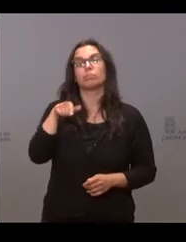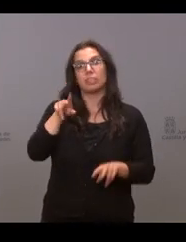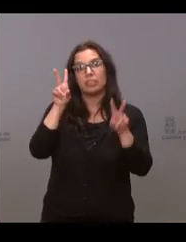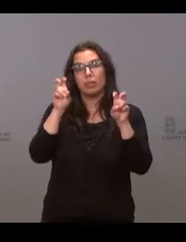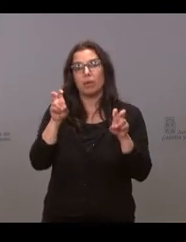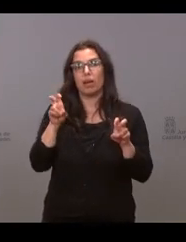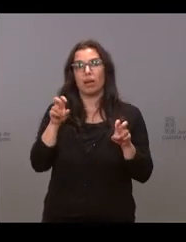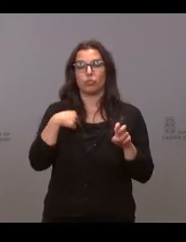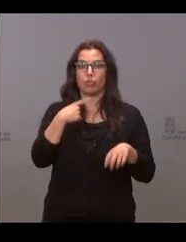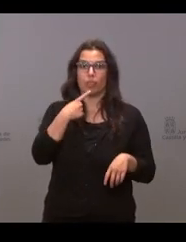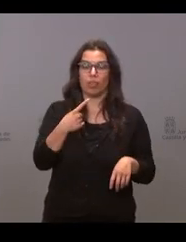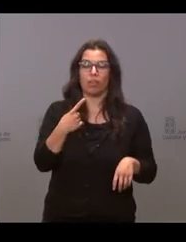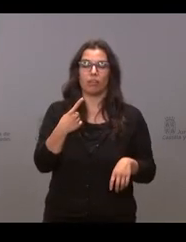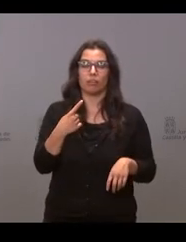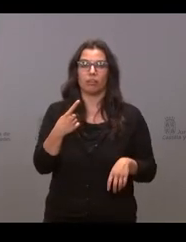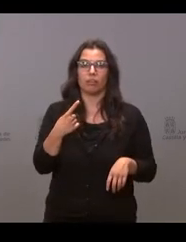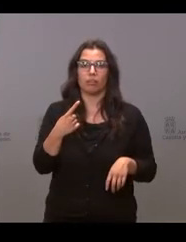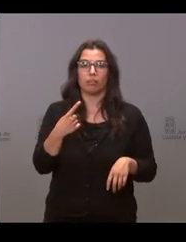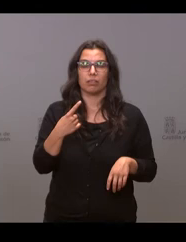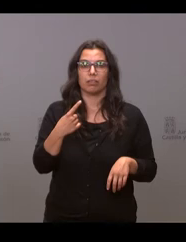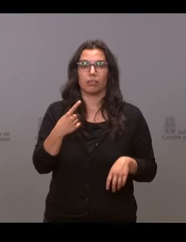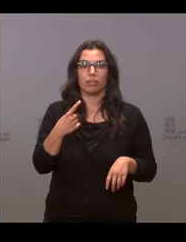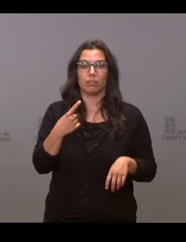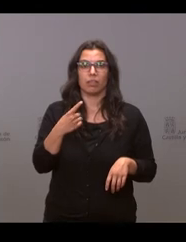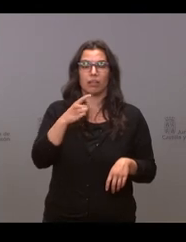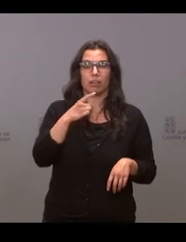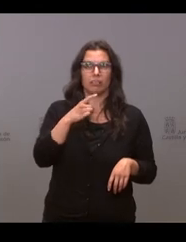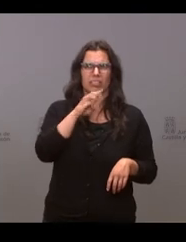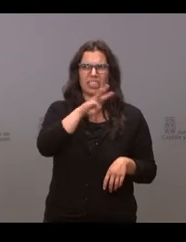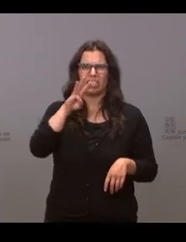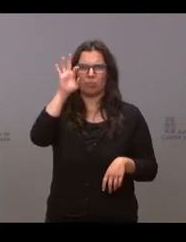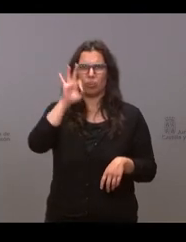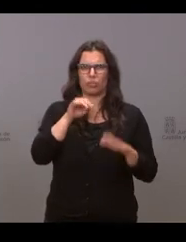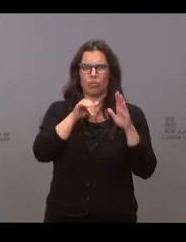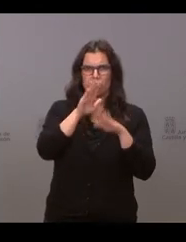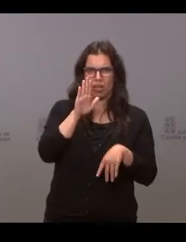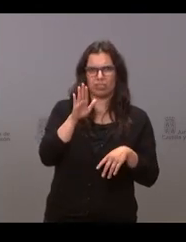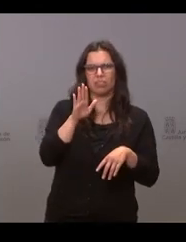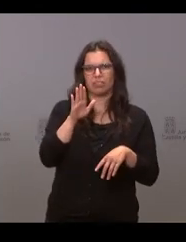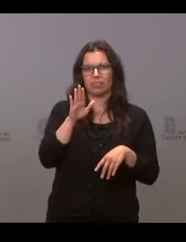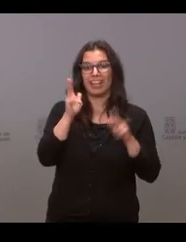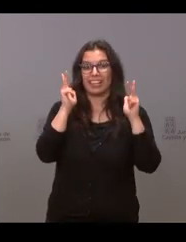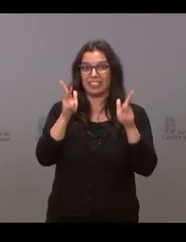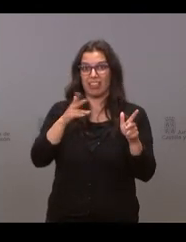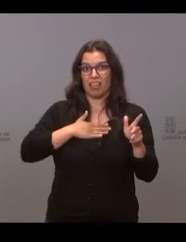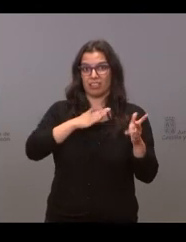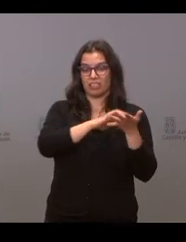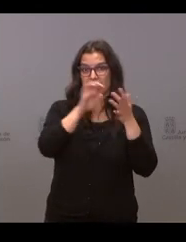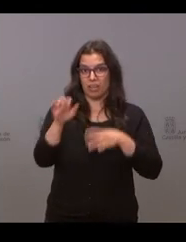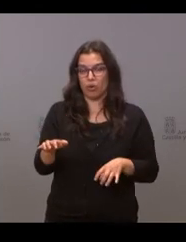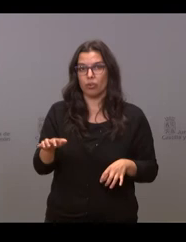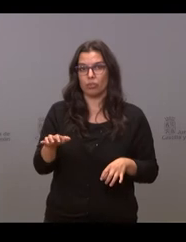decir que los dos tercios de más de dos tercios en torno a los dos tercios de las residencias de castilla y león